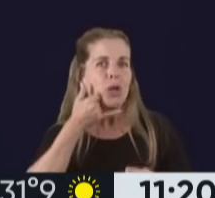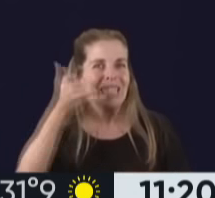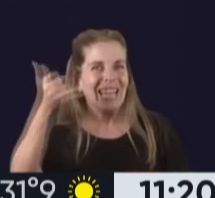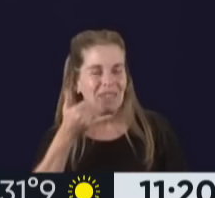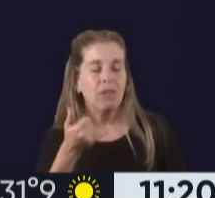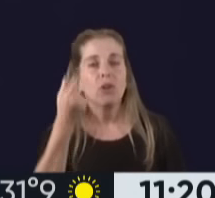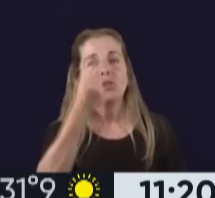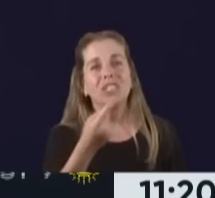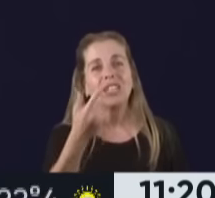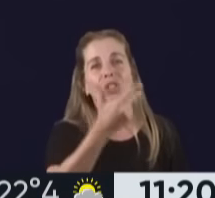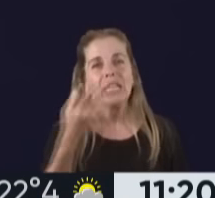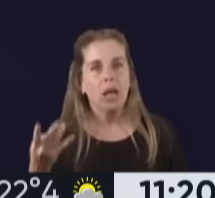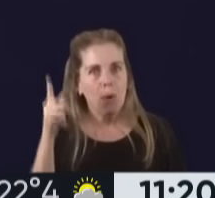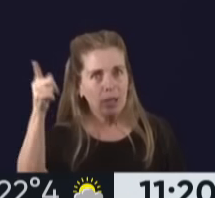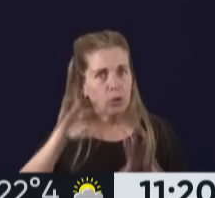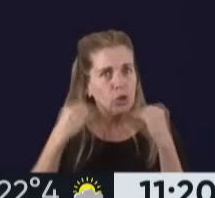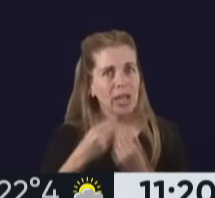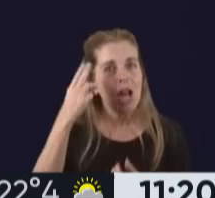denuncias, recibió